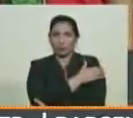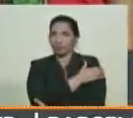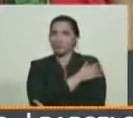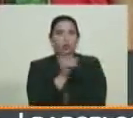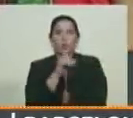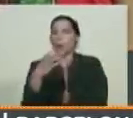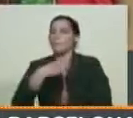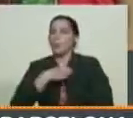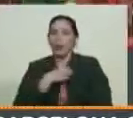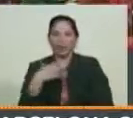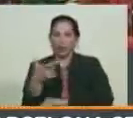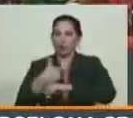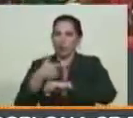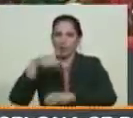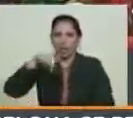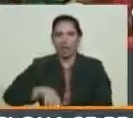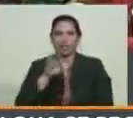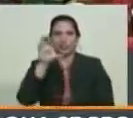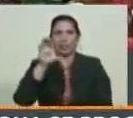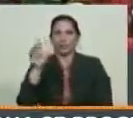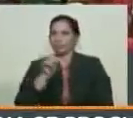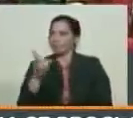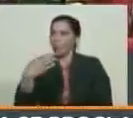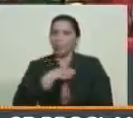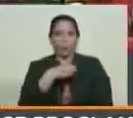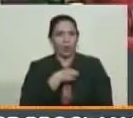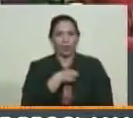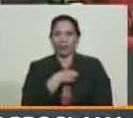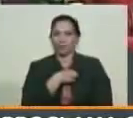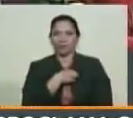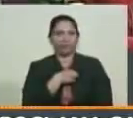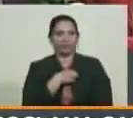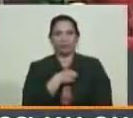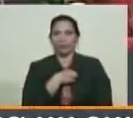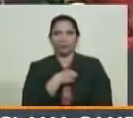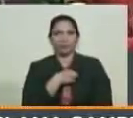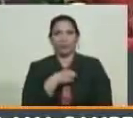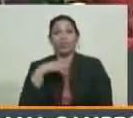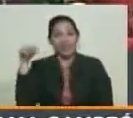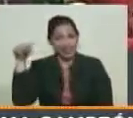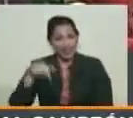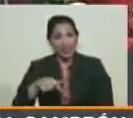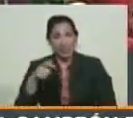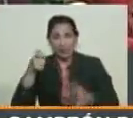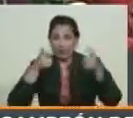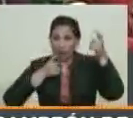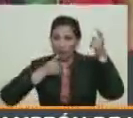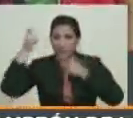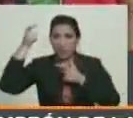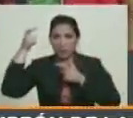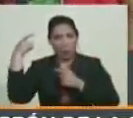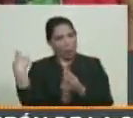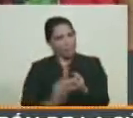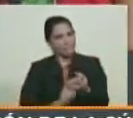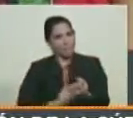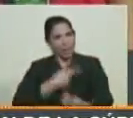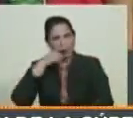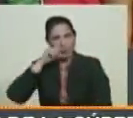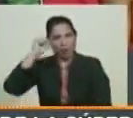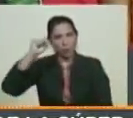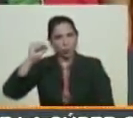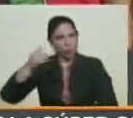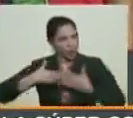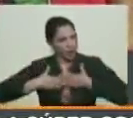país. No puede gobernar este país la derecha, es el chavismo. Es el hermano Nicolás Maduro la única garantía de